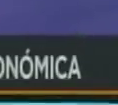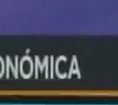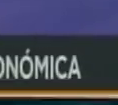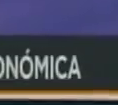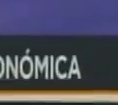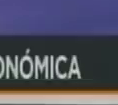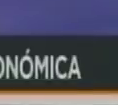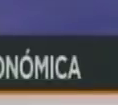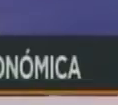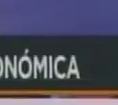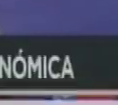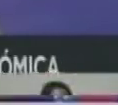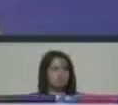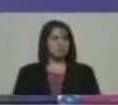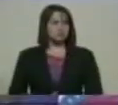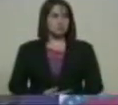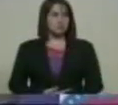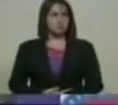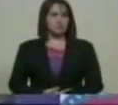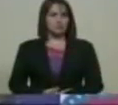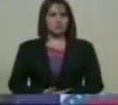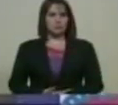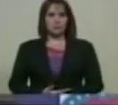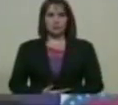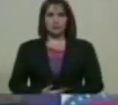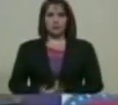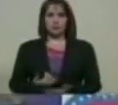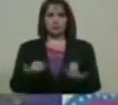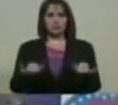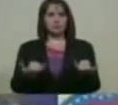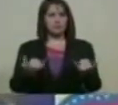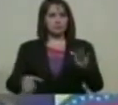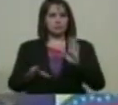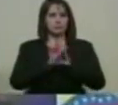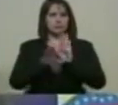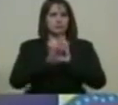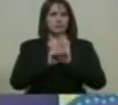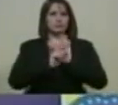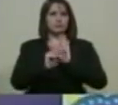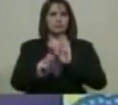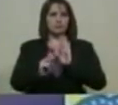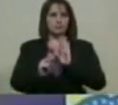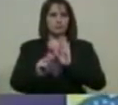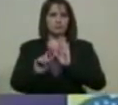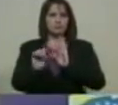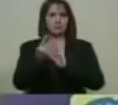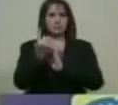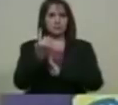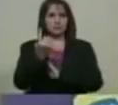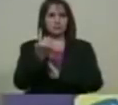en base a los mandatos, principios constitucionales